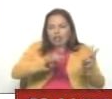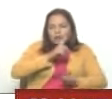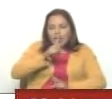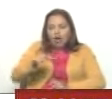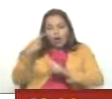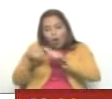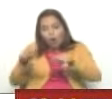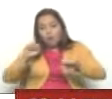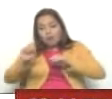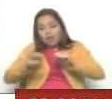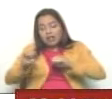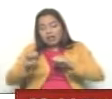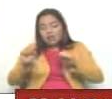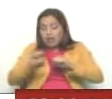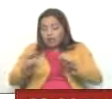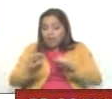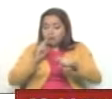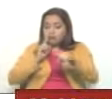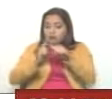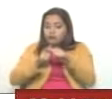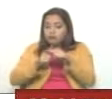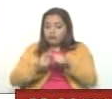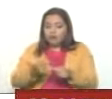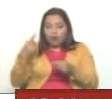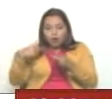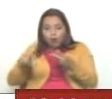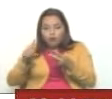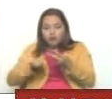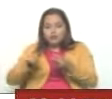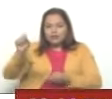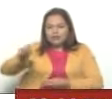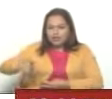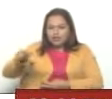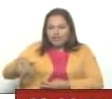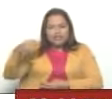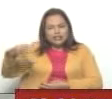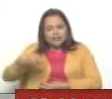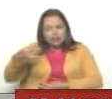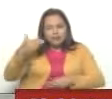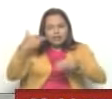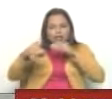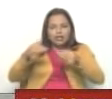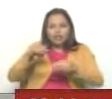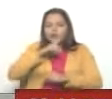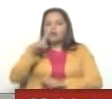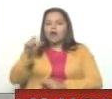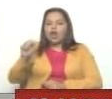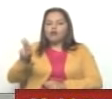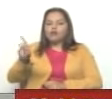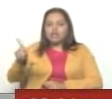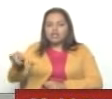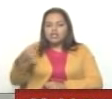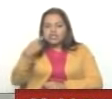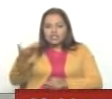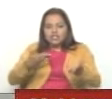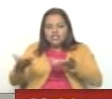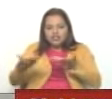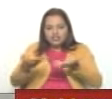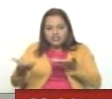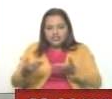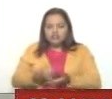bien, según lo que comentaban hace un ratito también a través de las redes. Audi López Guión Bajo, que siempre nos escribe, un abrazo para ella, dice definitivamente el servicio de Movilnet, ya este lo había